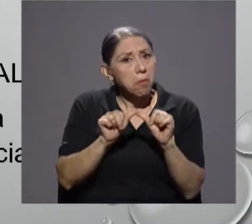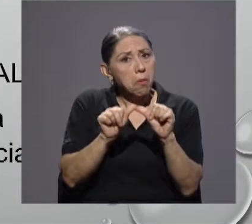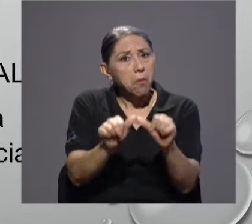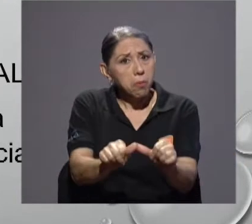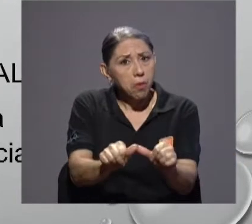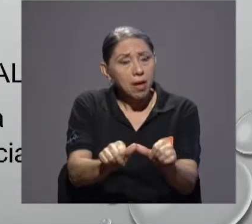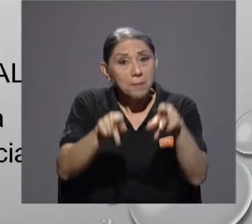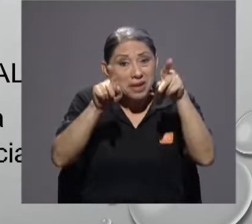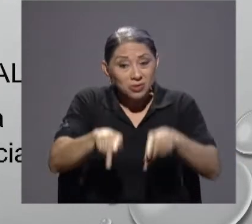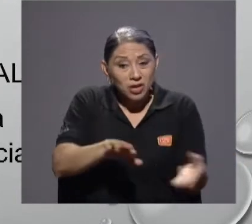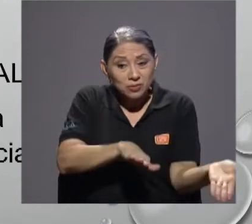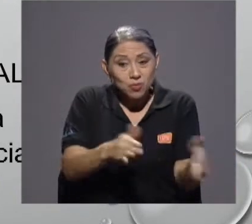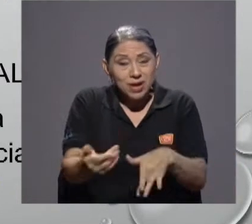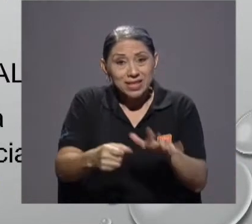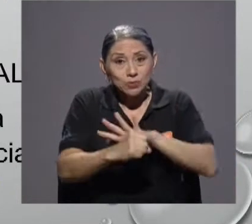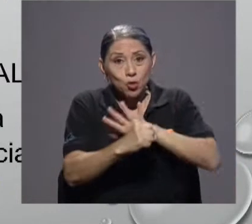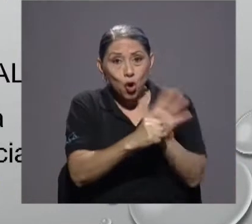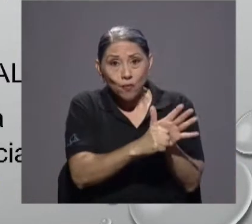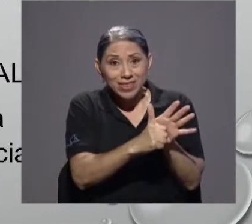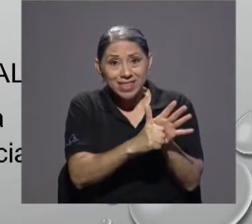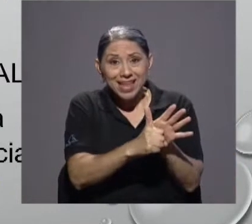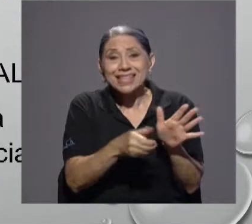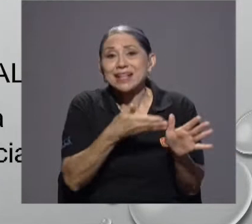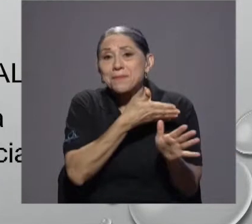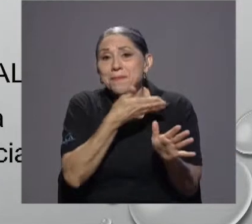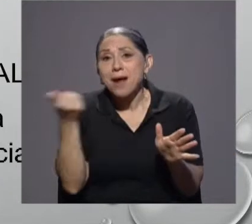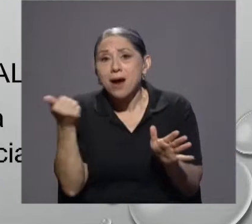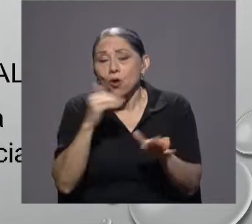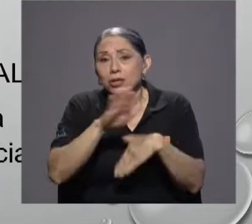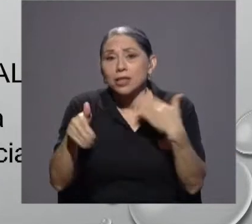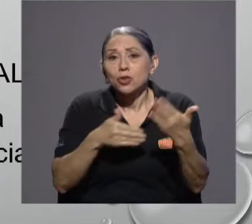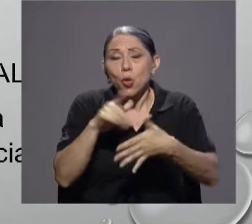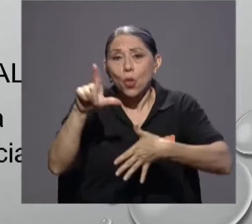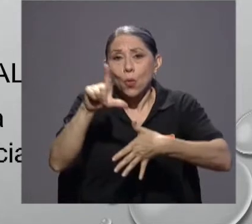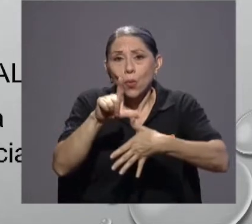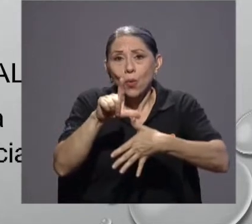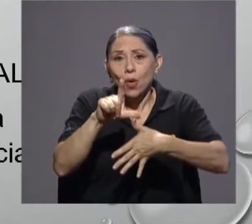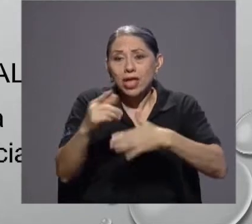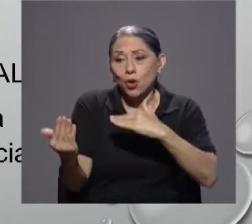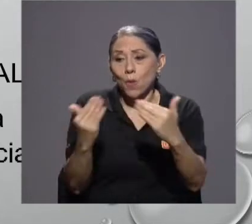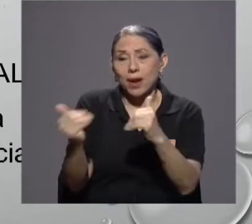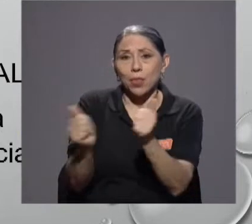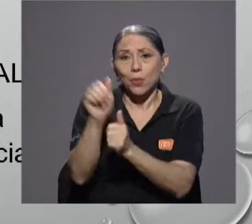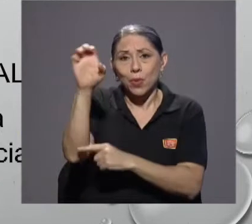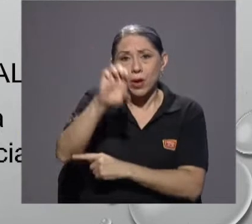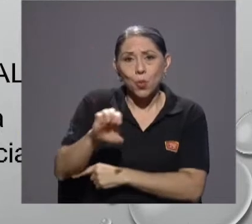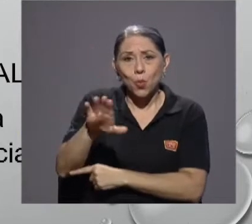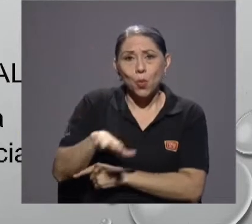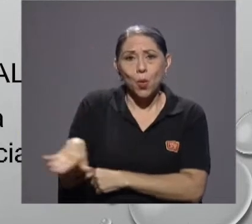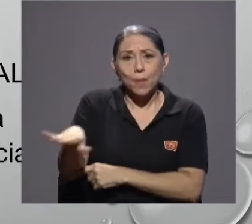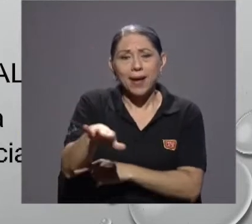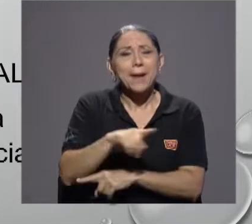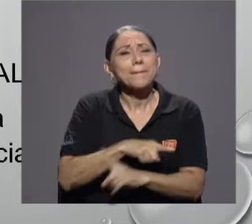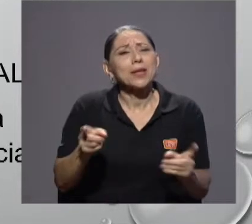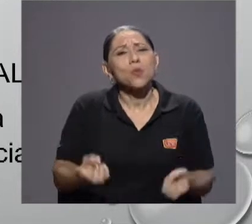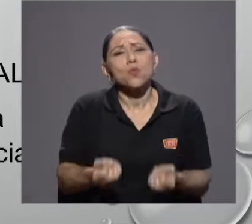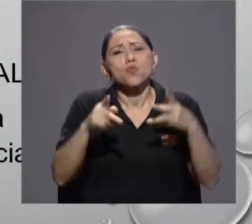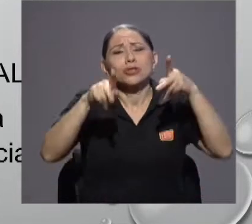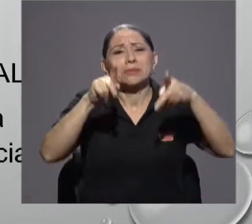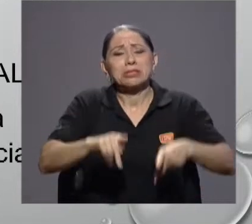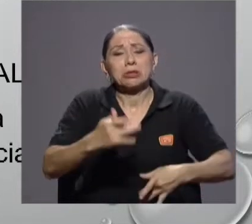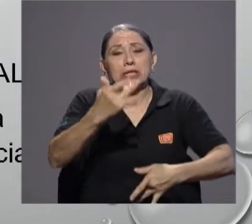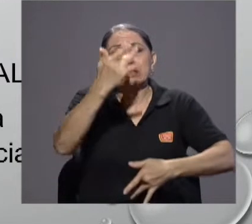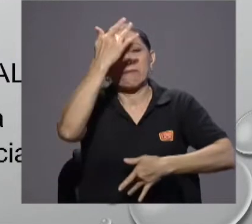de COVID es casi el mejor de todos los países de América Latina y muchos de Europa, pero hay muchísimos infectados en las últimas